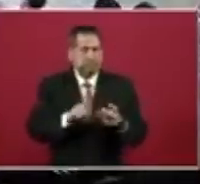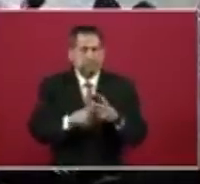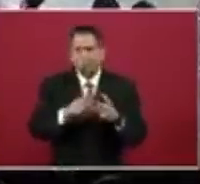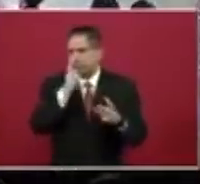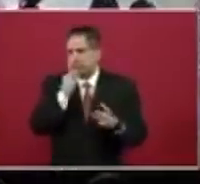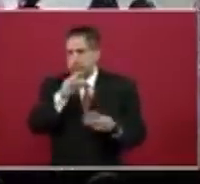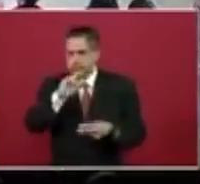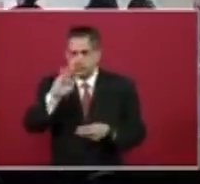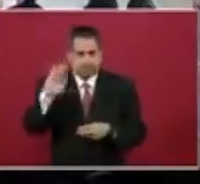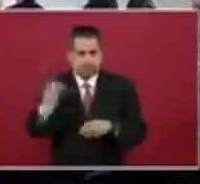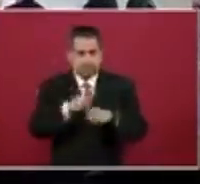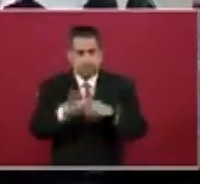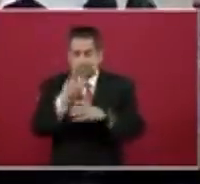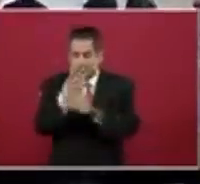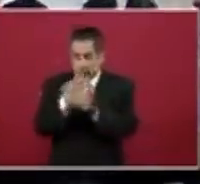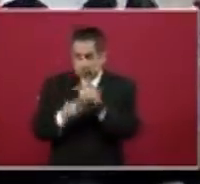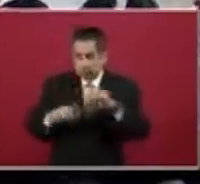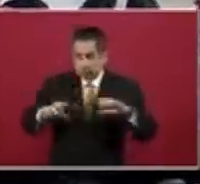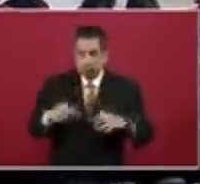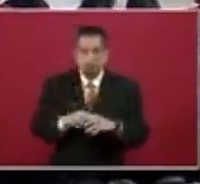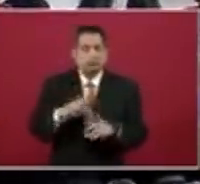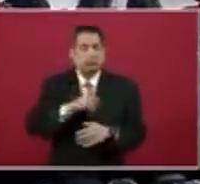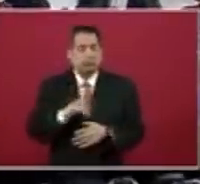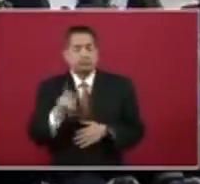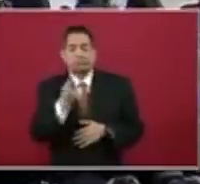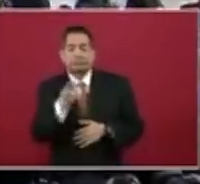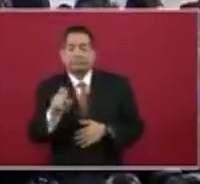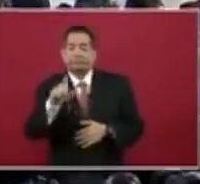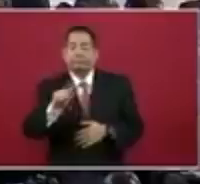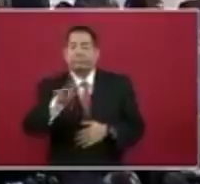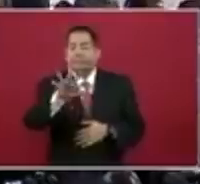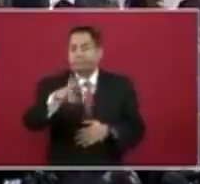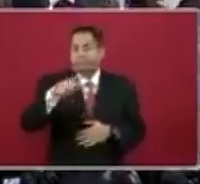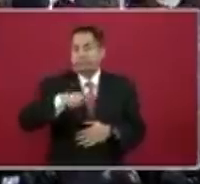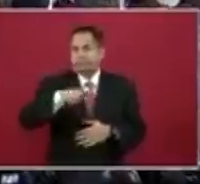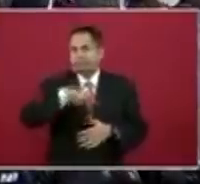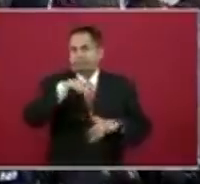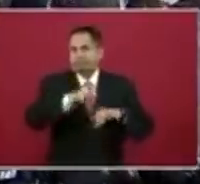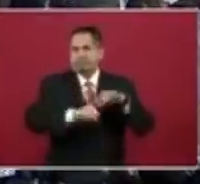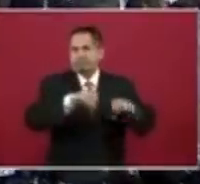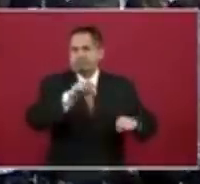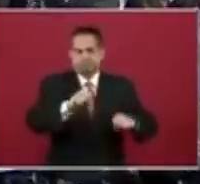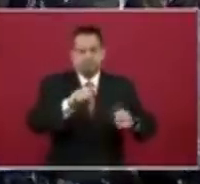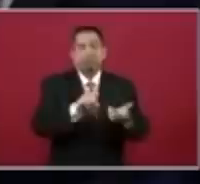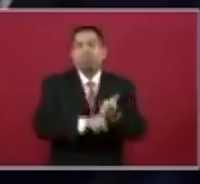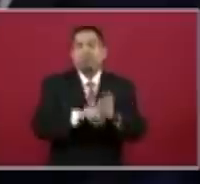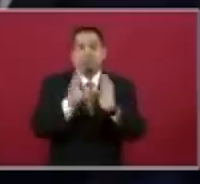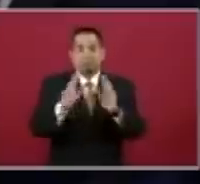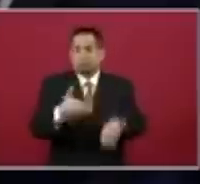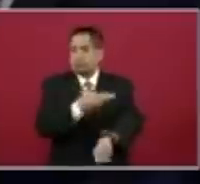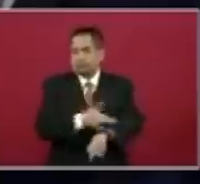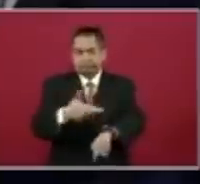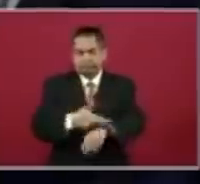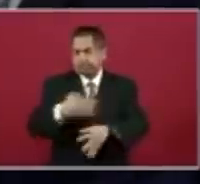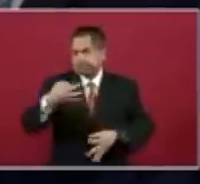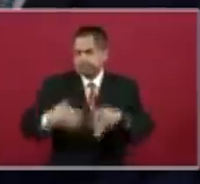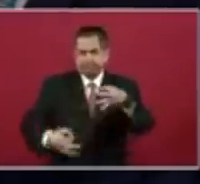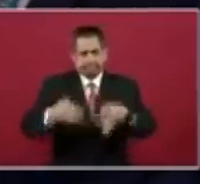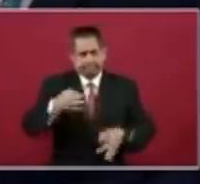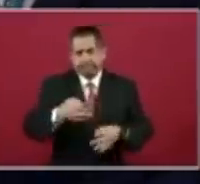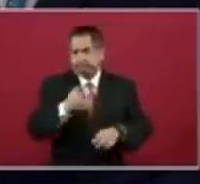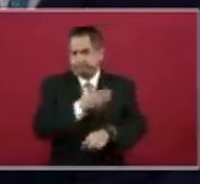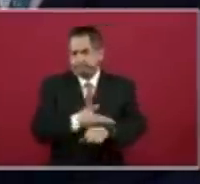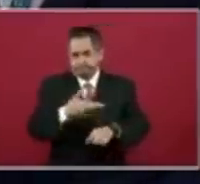Policía Federal, hay 175 personas vinculadas a proceso.